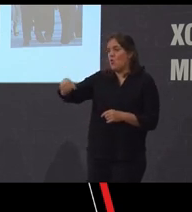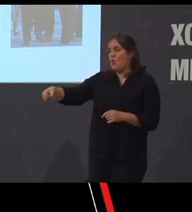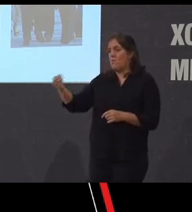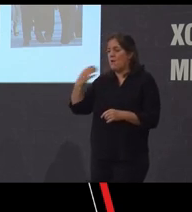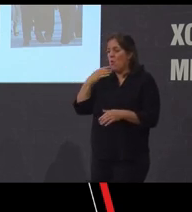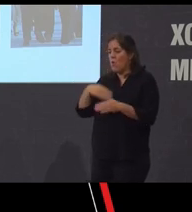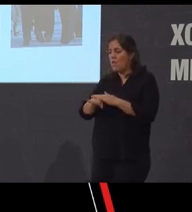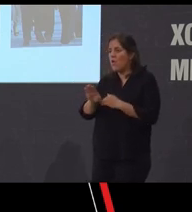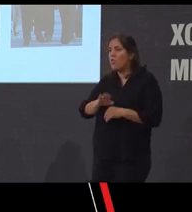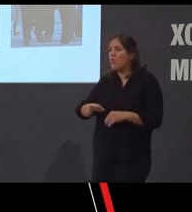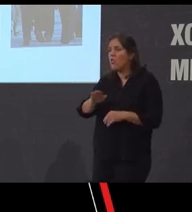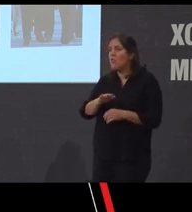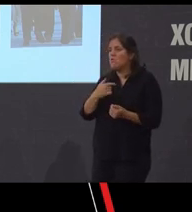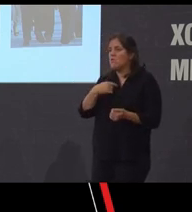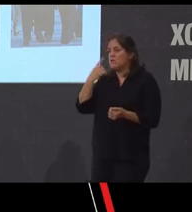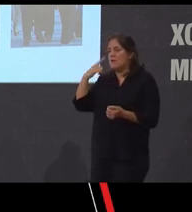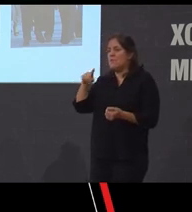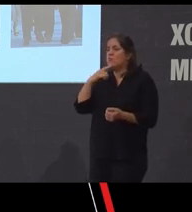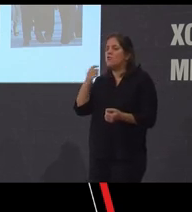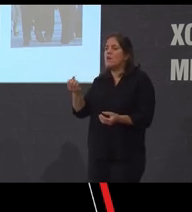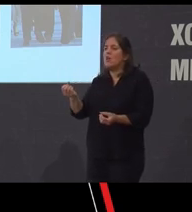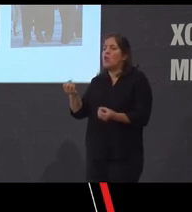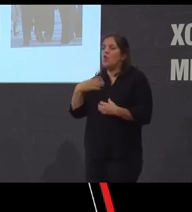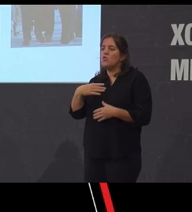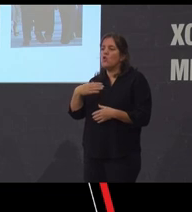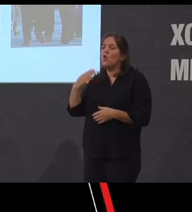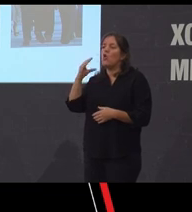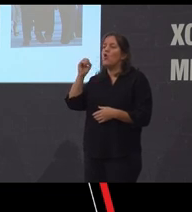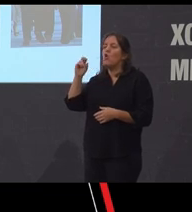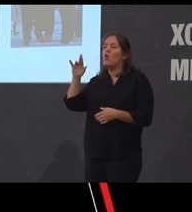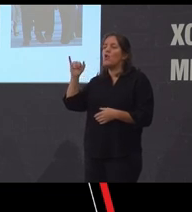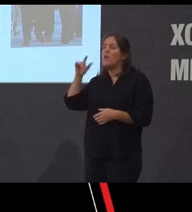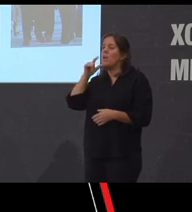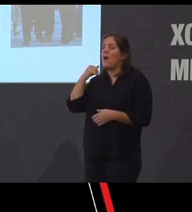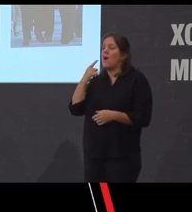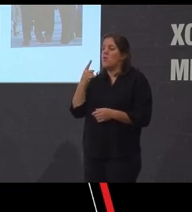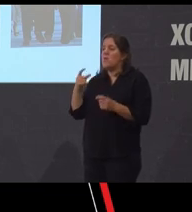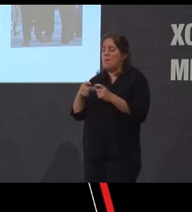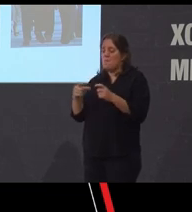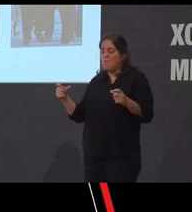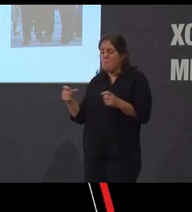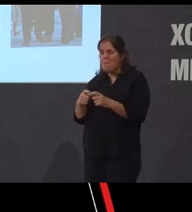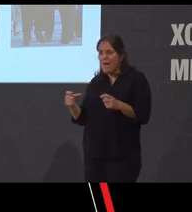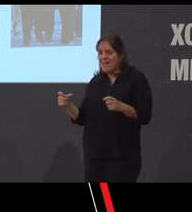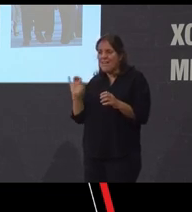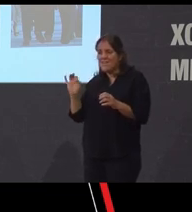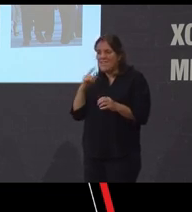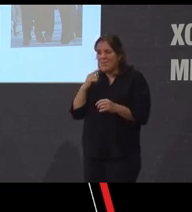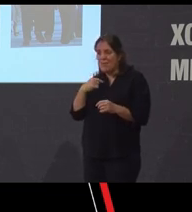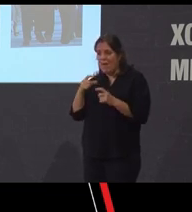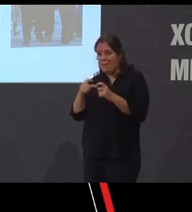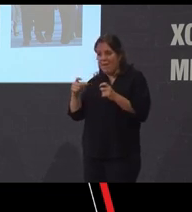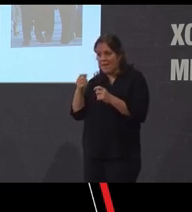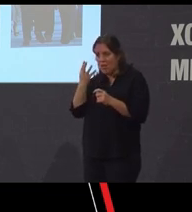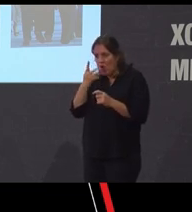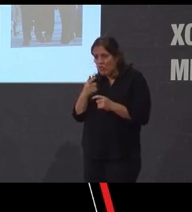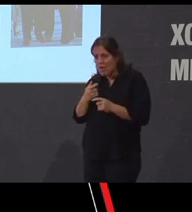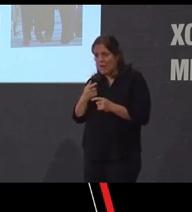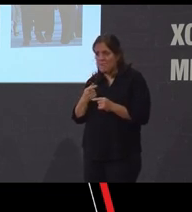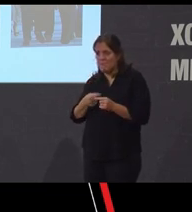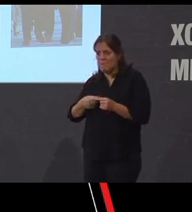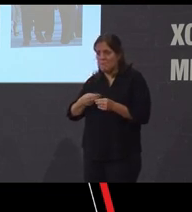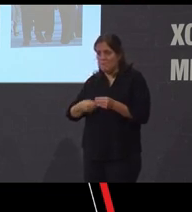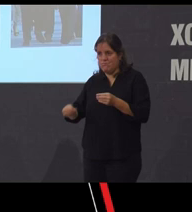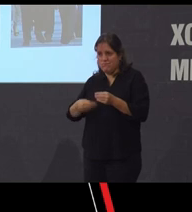xa sabemos, porque nos contou Corina, que tenga hasta unha maquinilla destas para contar os billetes, o sea que está